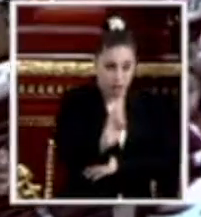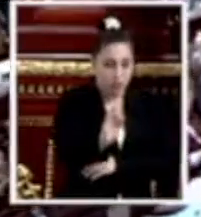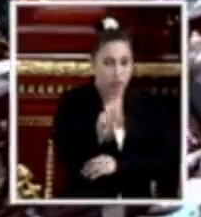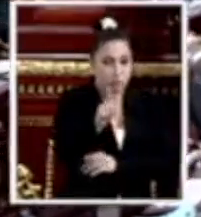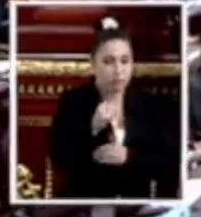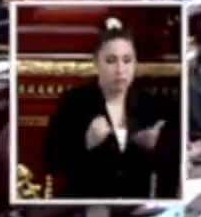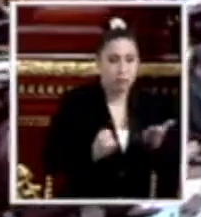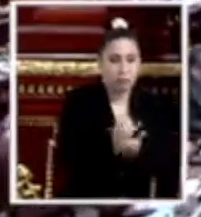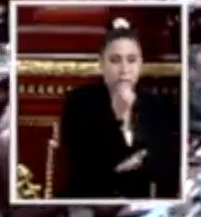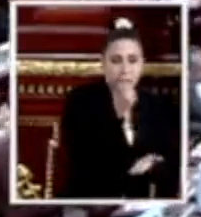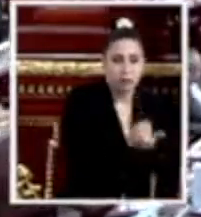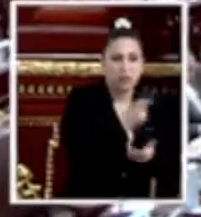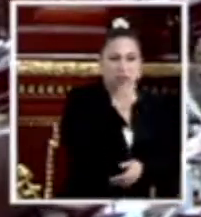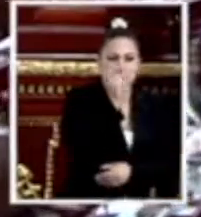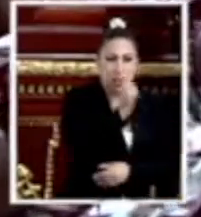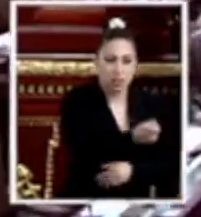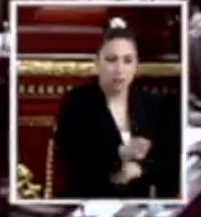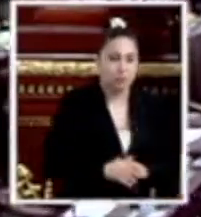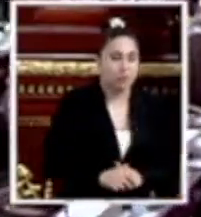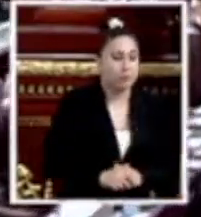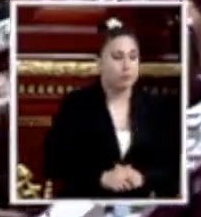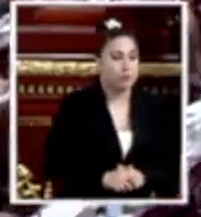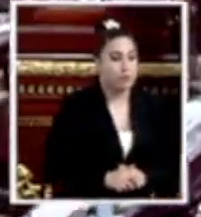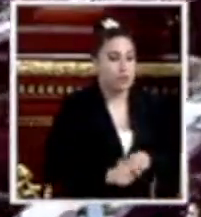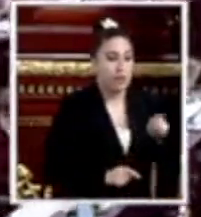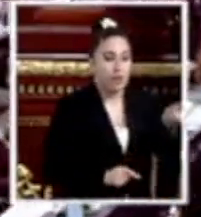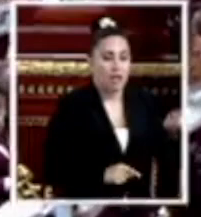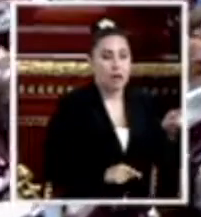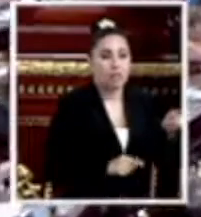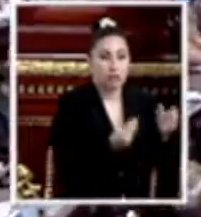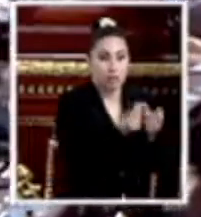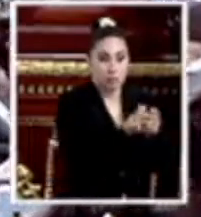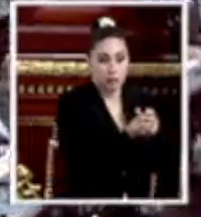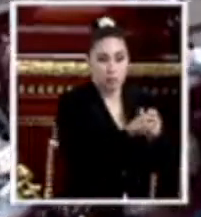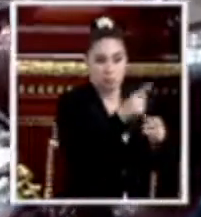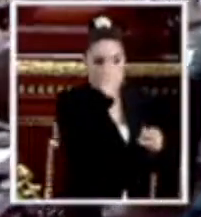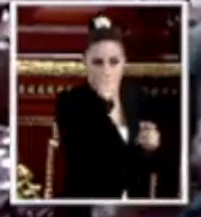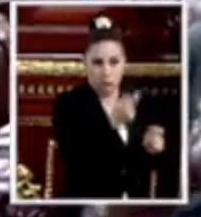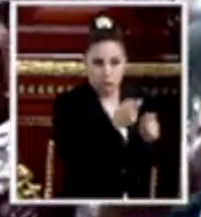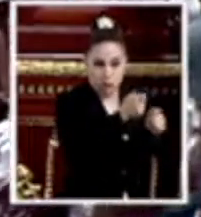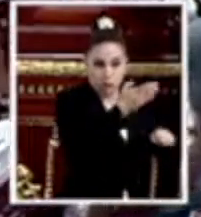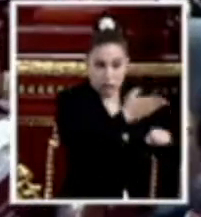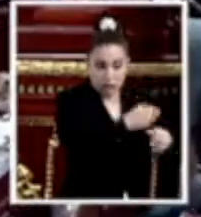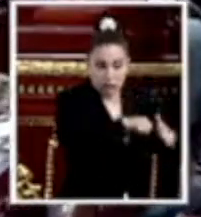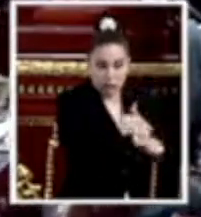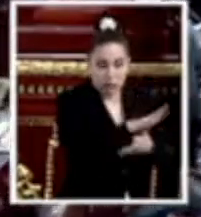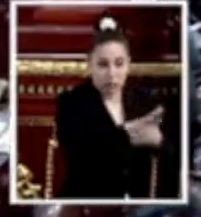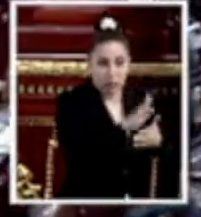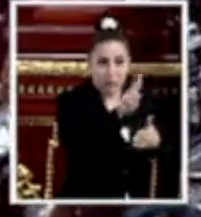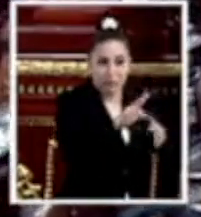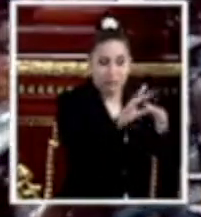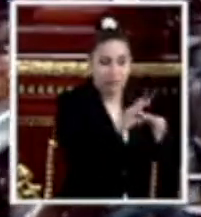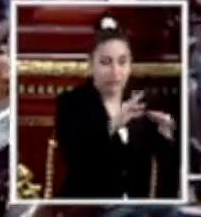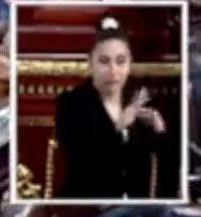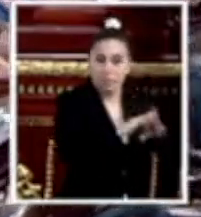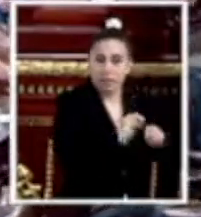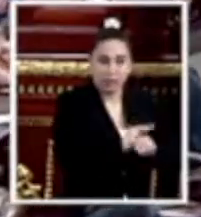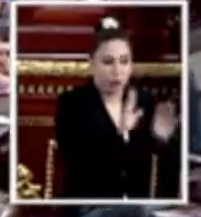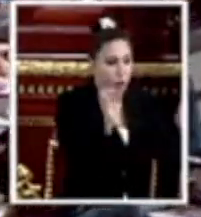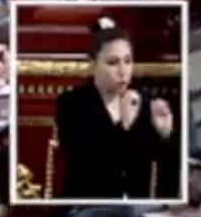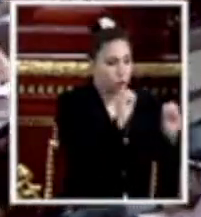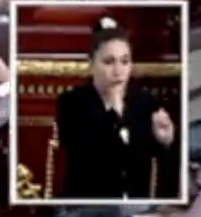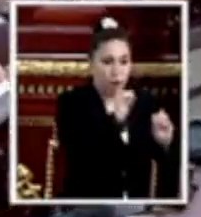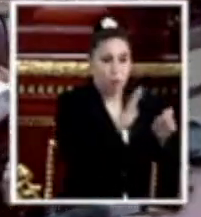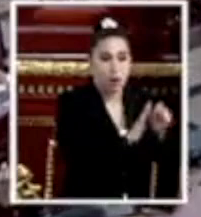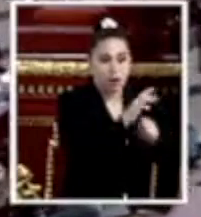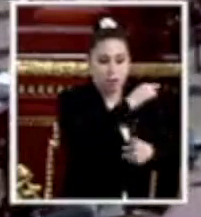determinó lo siguiente. El tipo penal en cuestión no establece con suficiente claridad las conductas que se